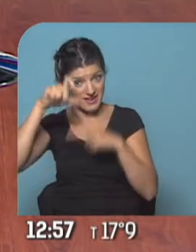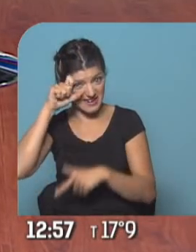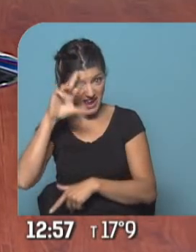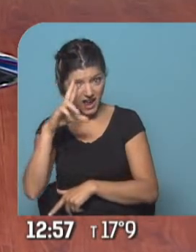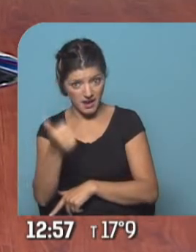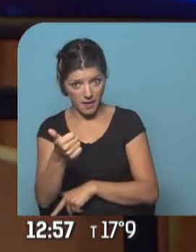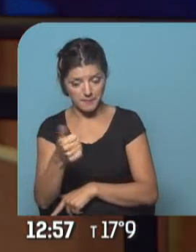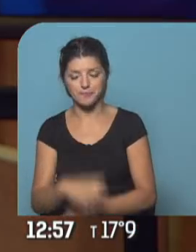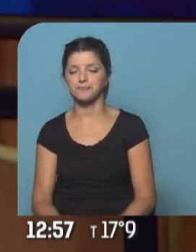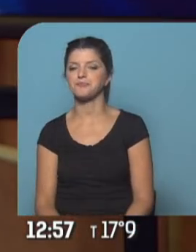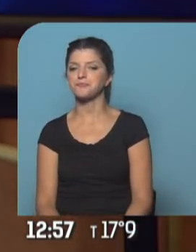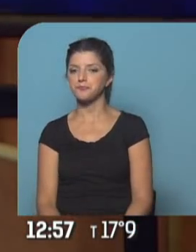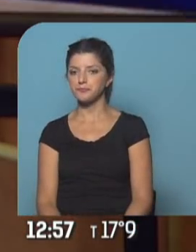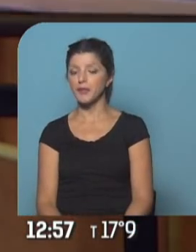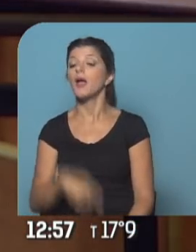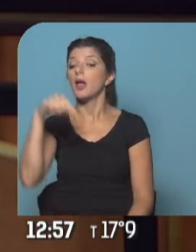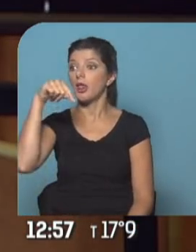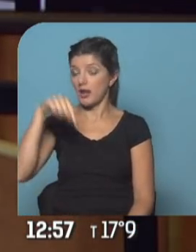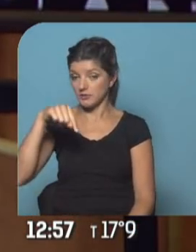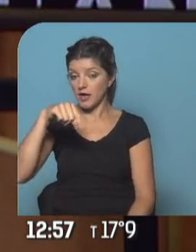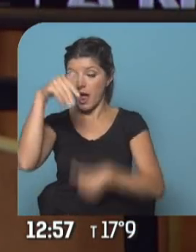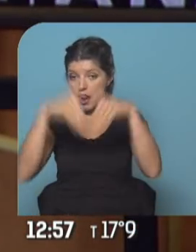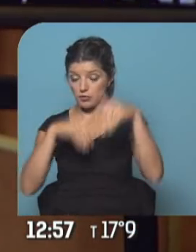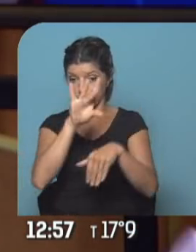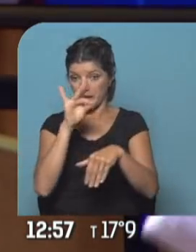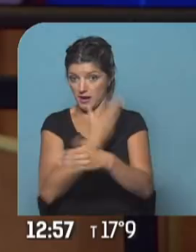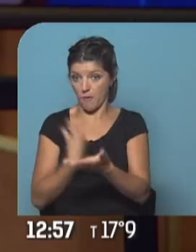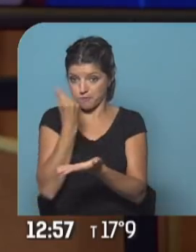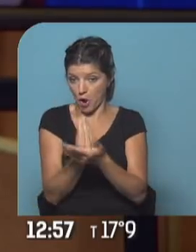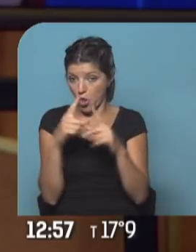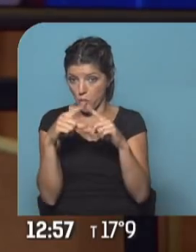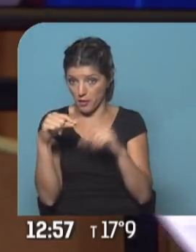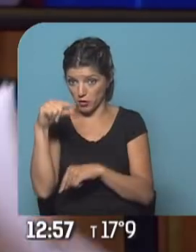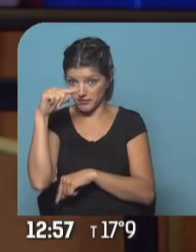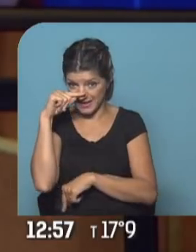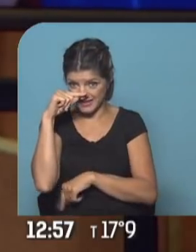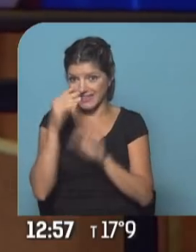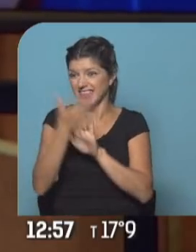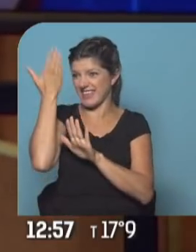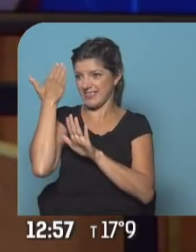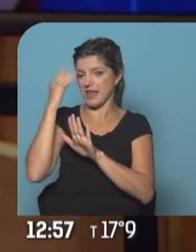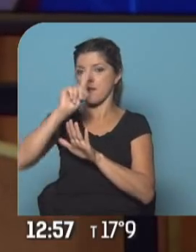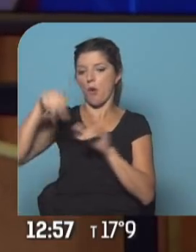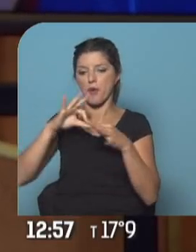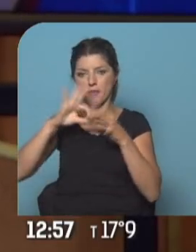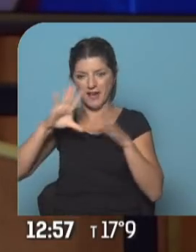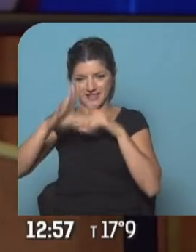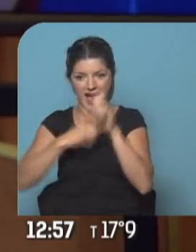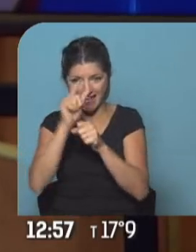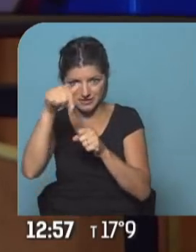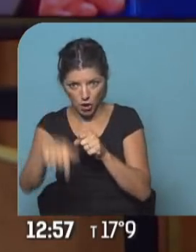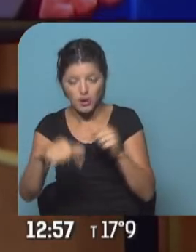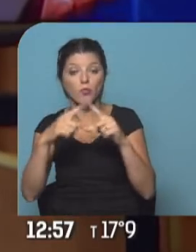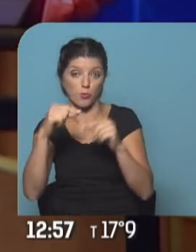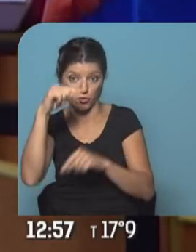la séptima elección presidencial que va a tener Chile luego de la recuperación democrática de